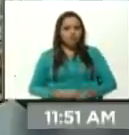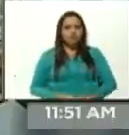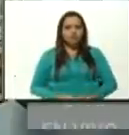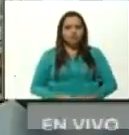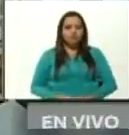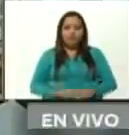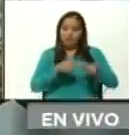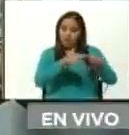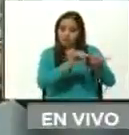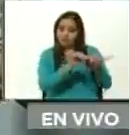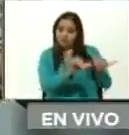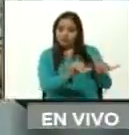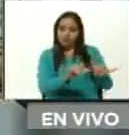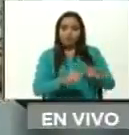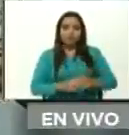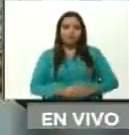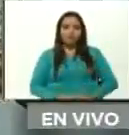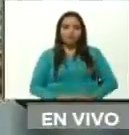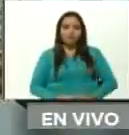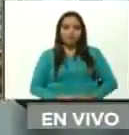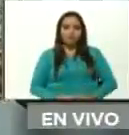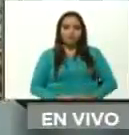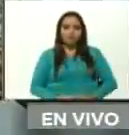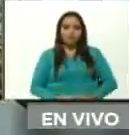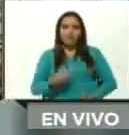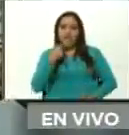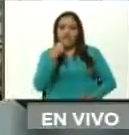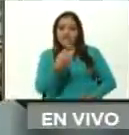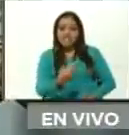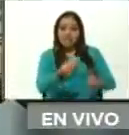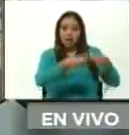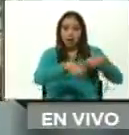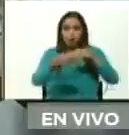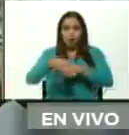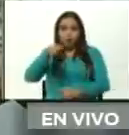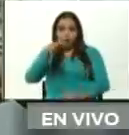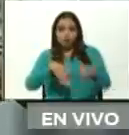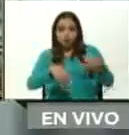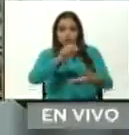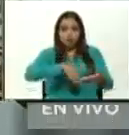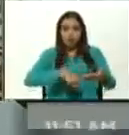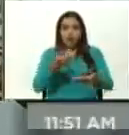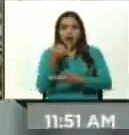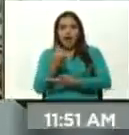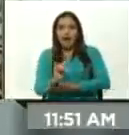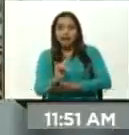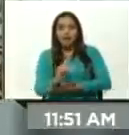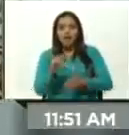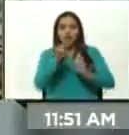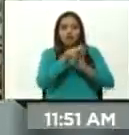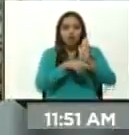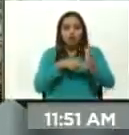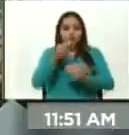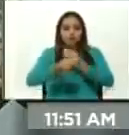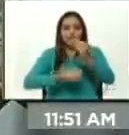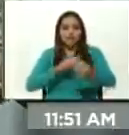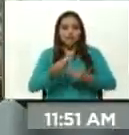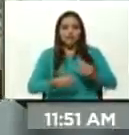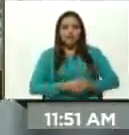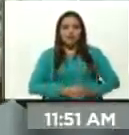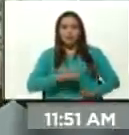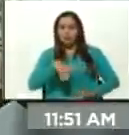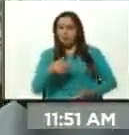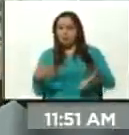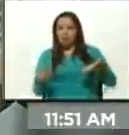allí, en las propias disposiciones finales, se le da un mandato al legislador para